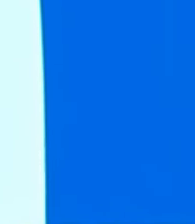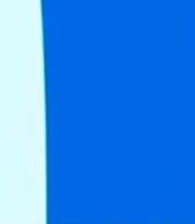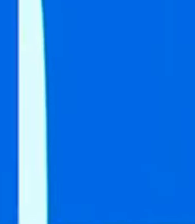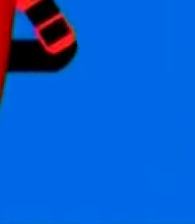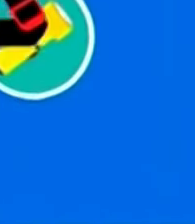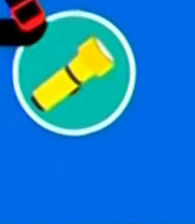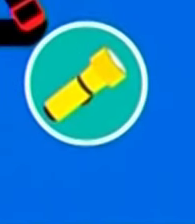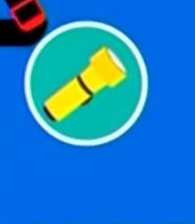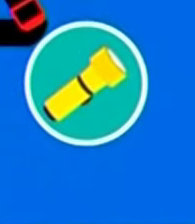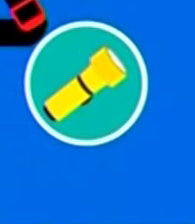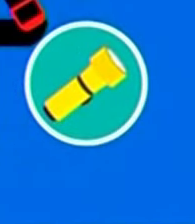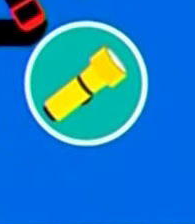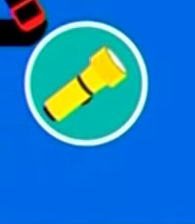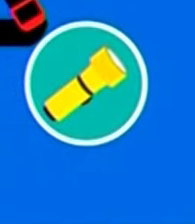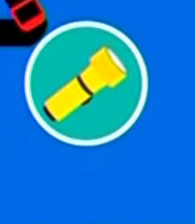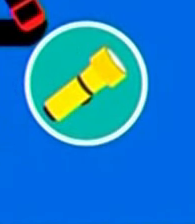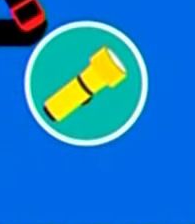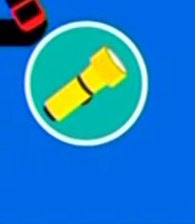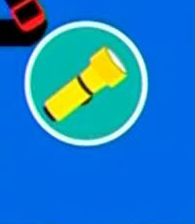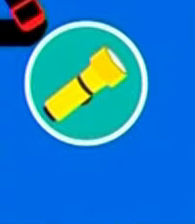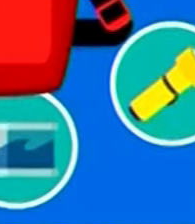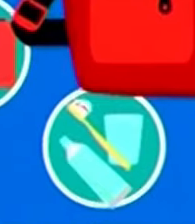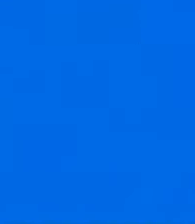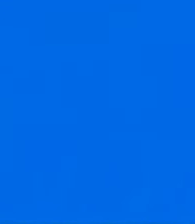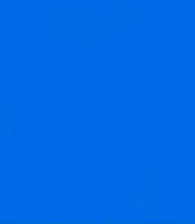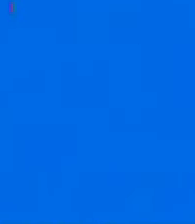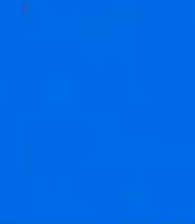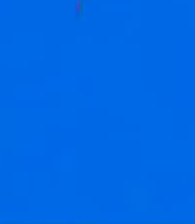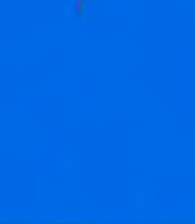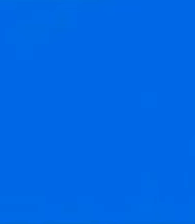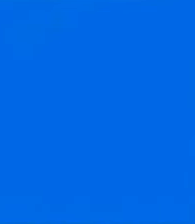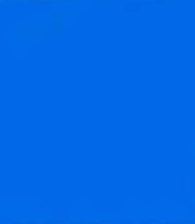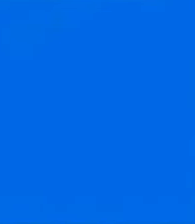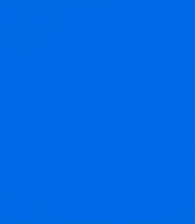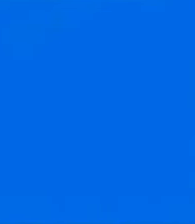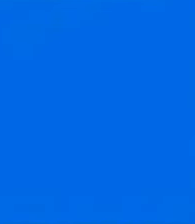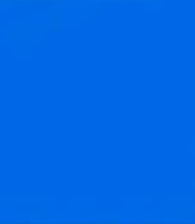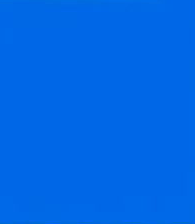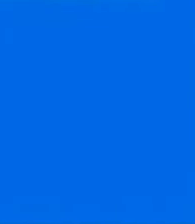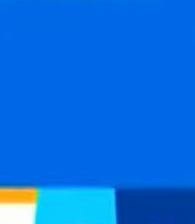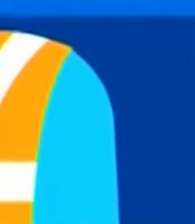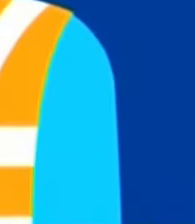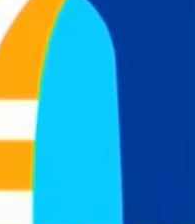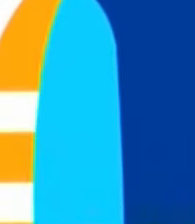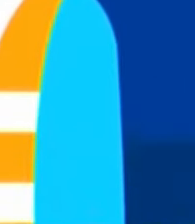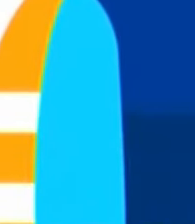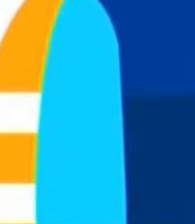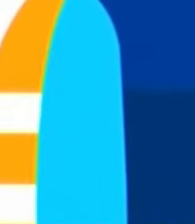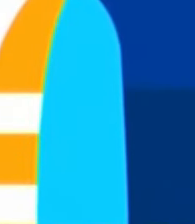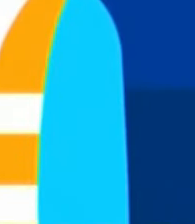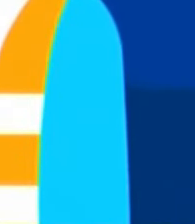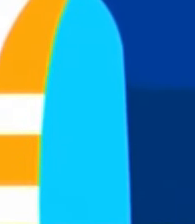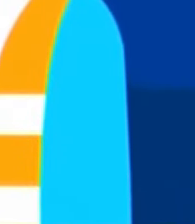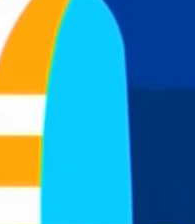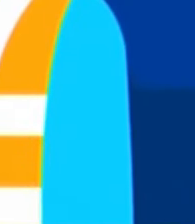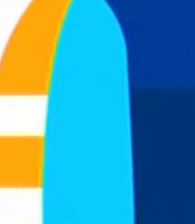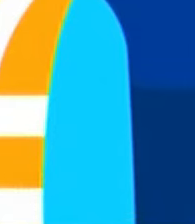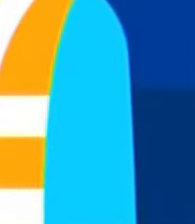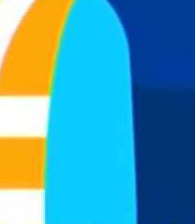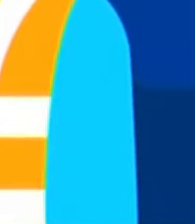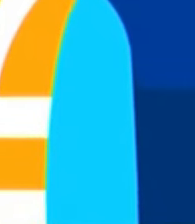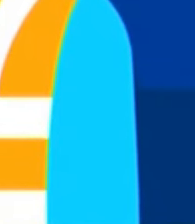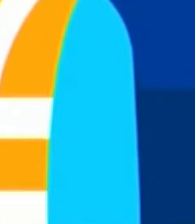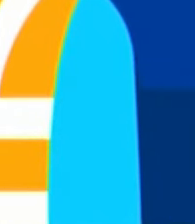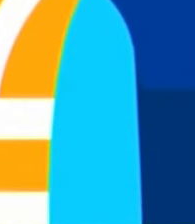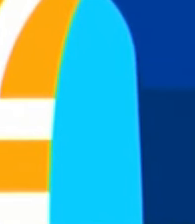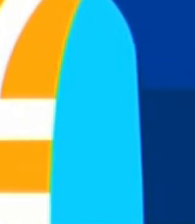estado. Ten lista la mochila de emergencia y participa activamente de los simulacros. Recuerda, la prevención